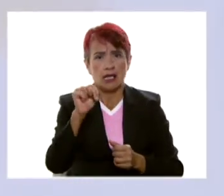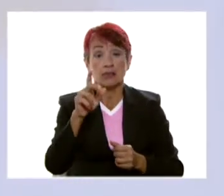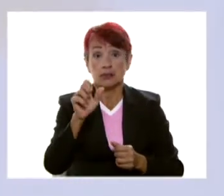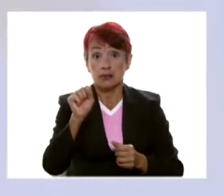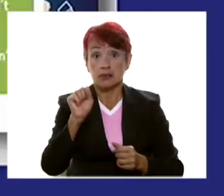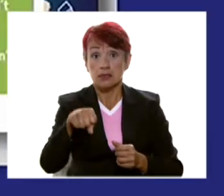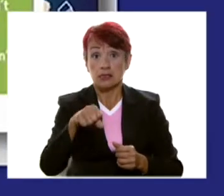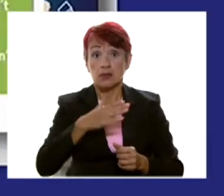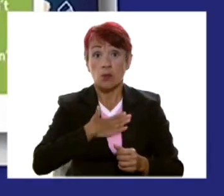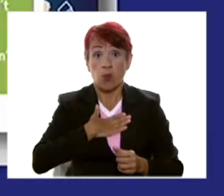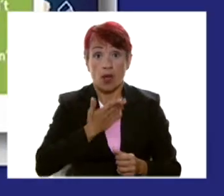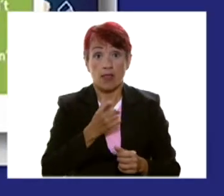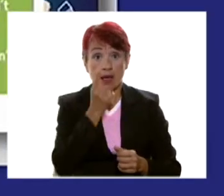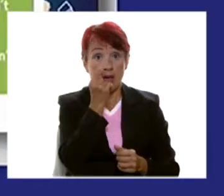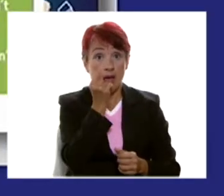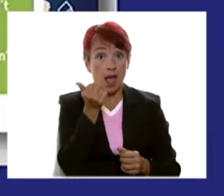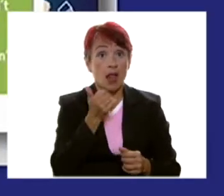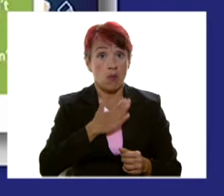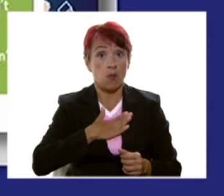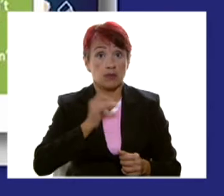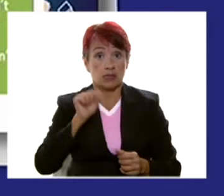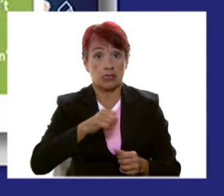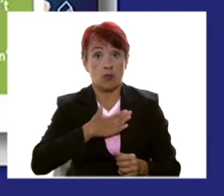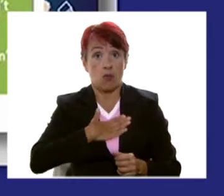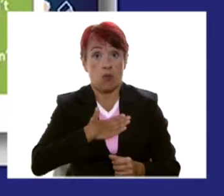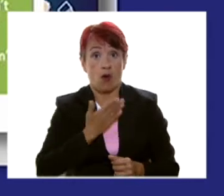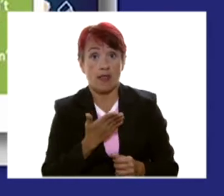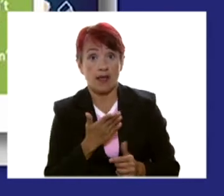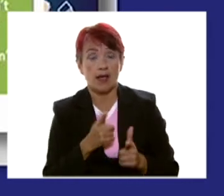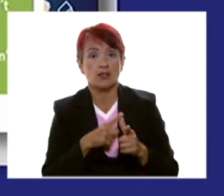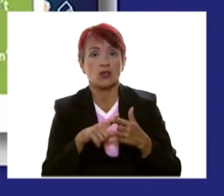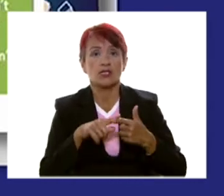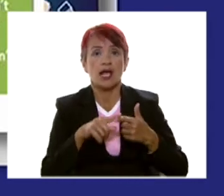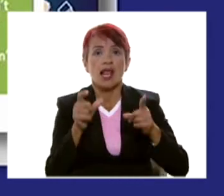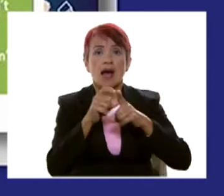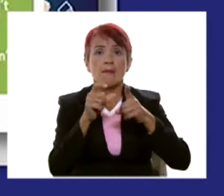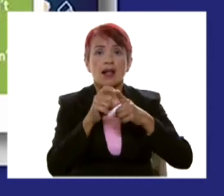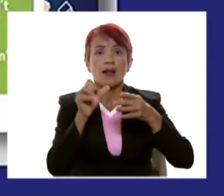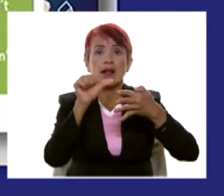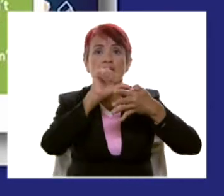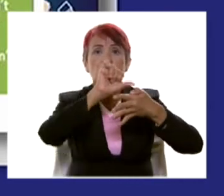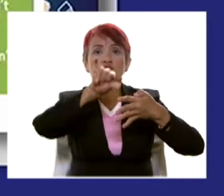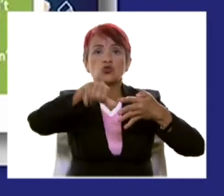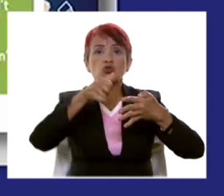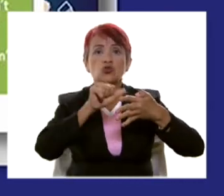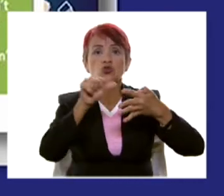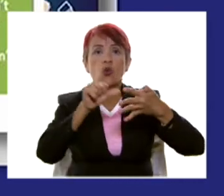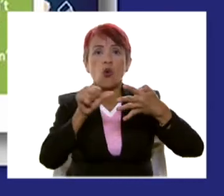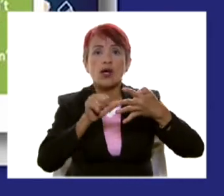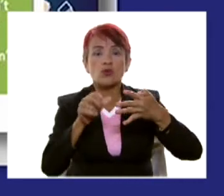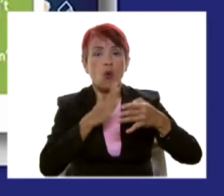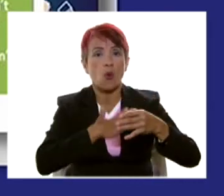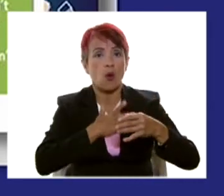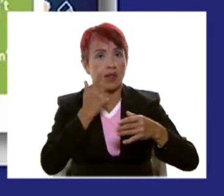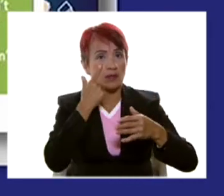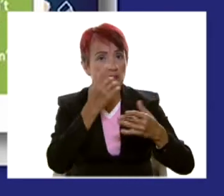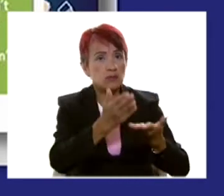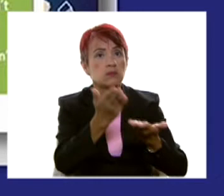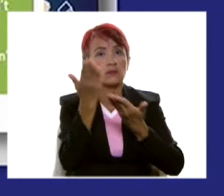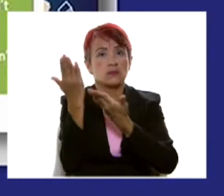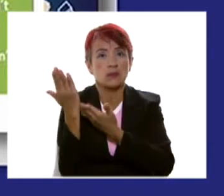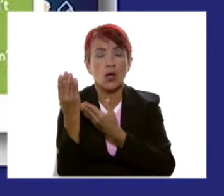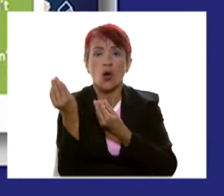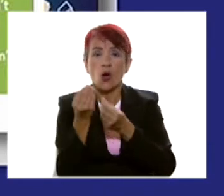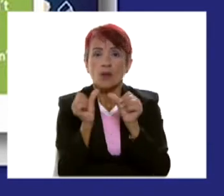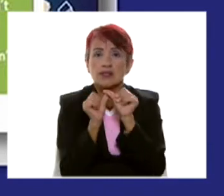puedes. ¿Okay? Puedes. Luego va el sujeto, la misma pregunta que venimos haciendo para que puedan ver cómo se